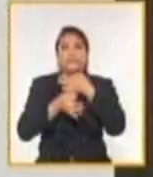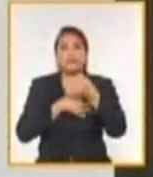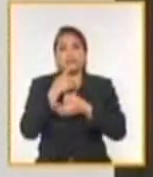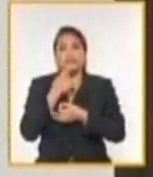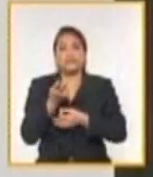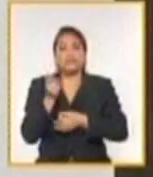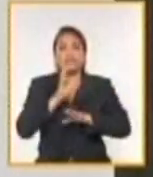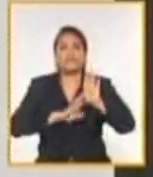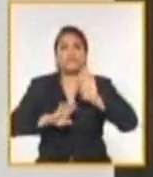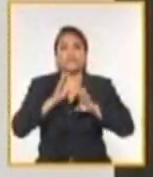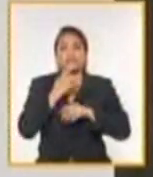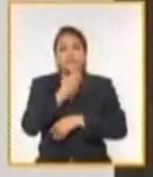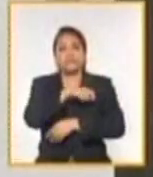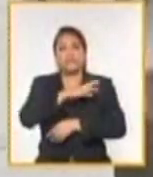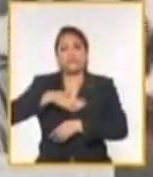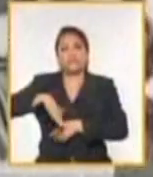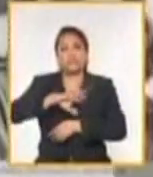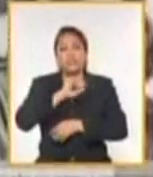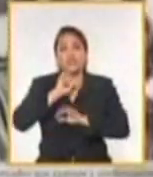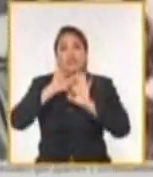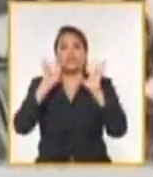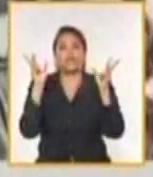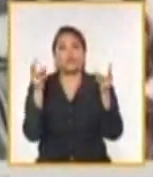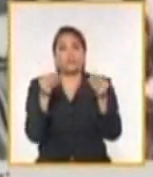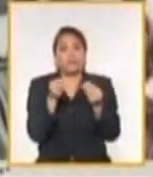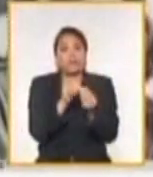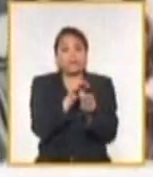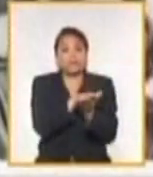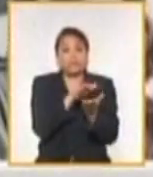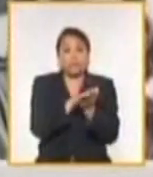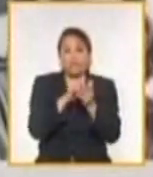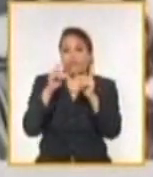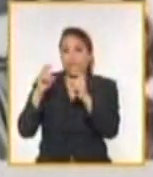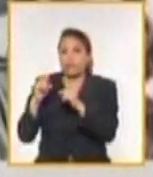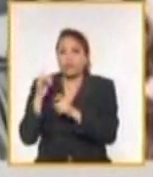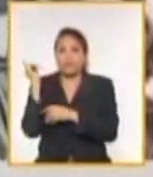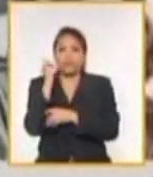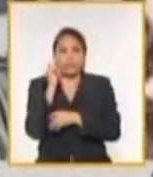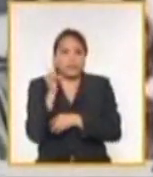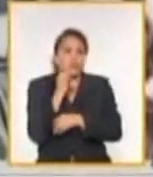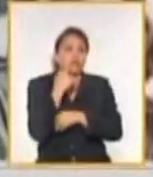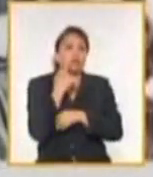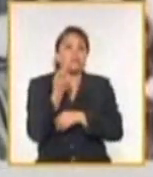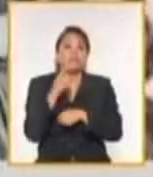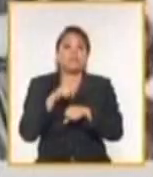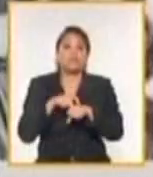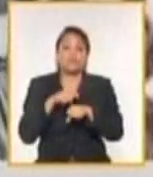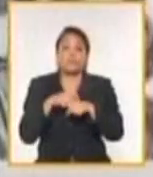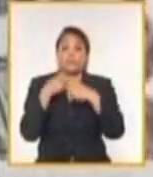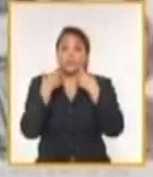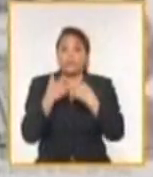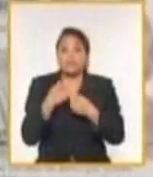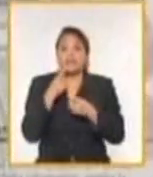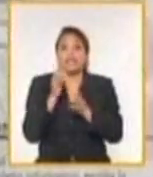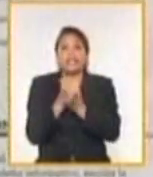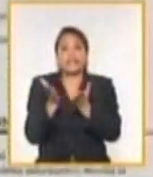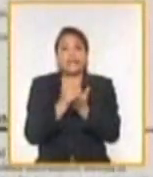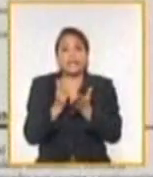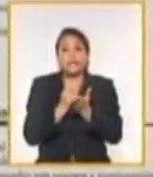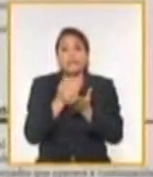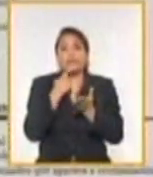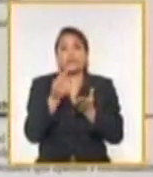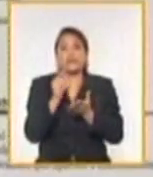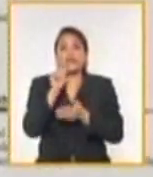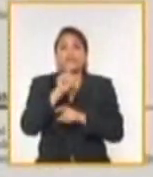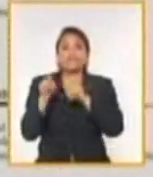Una amplia recopilación de fotos y videos de importantes momentos de su vida. Libros, afiches, opiniones de personalidades de